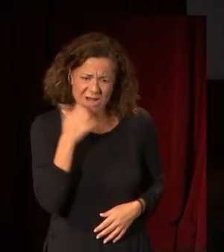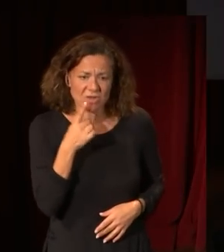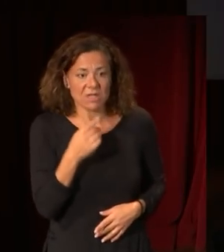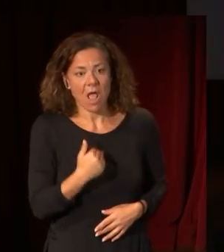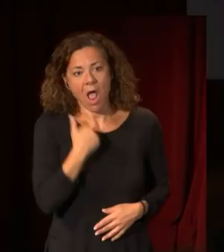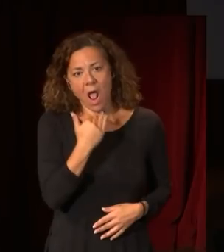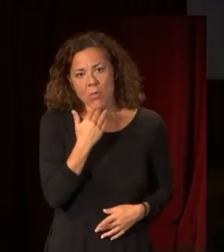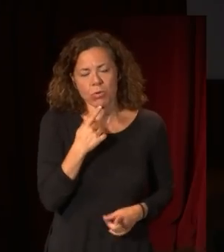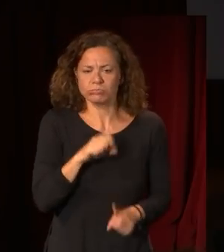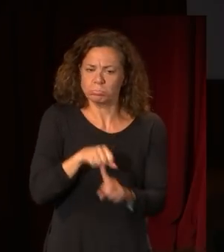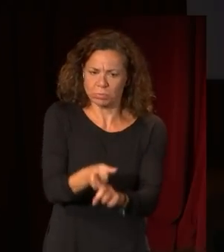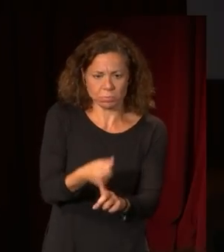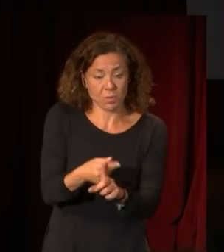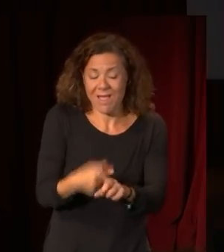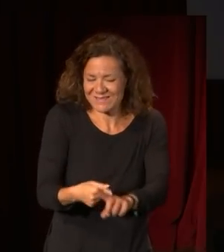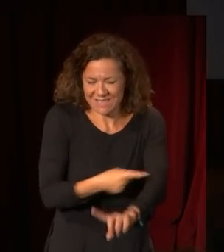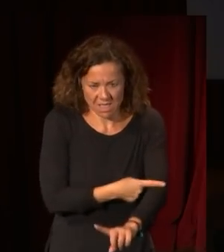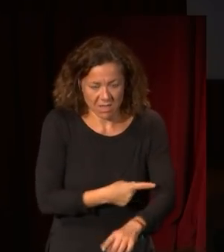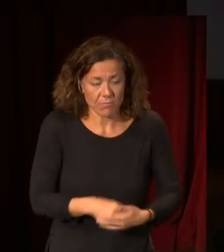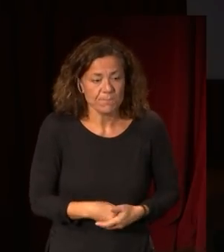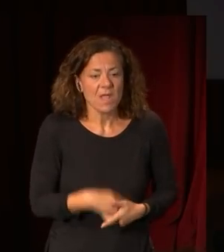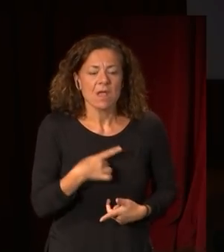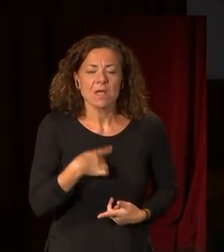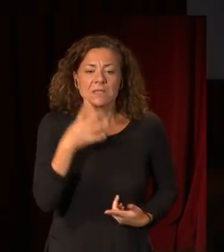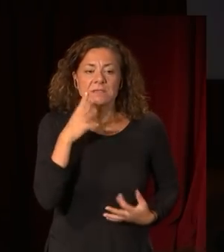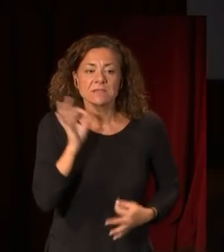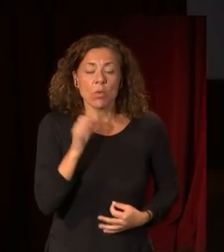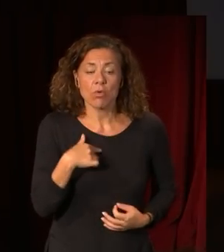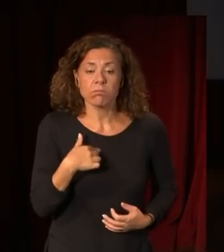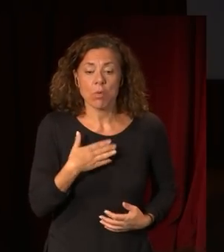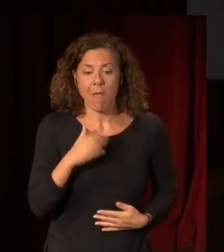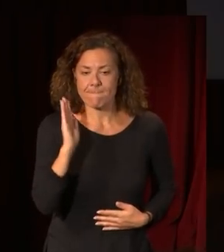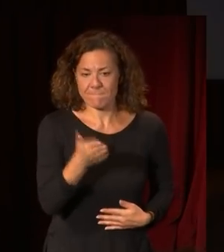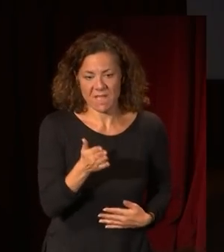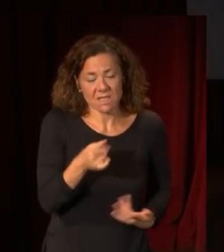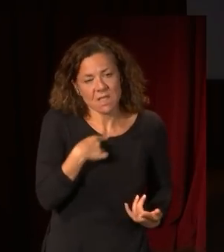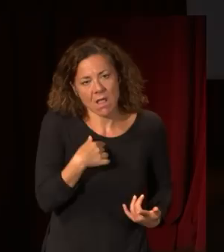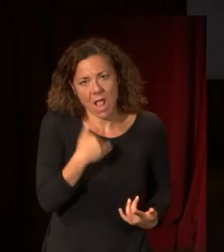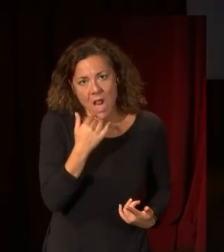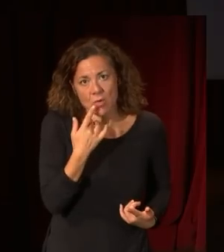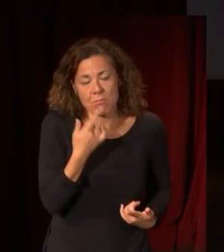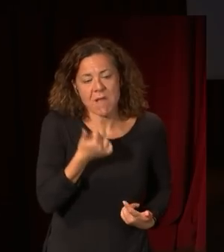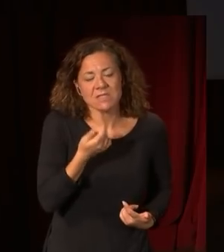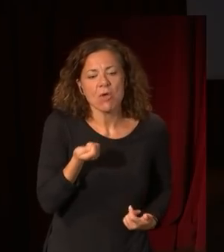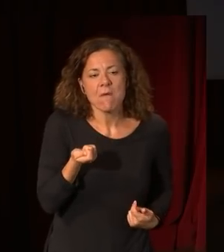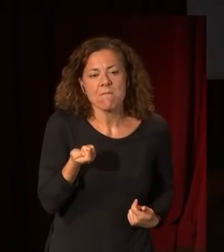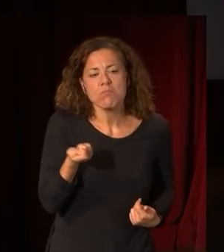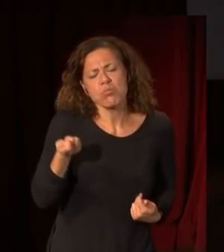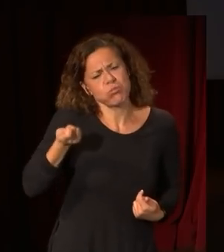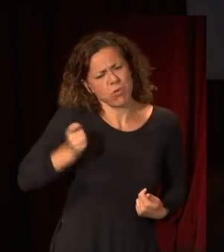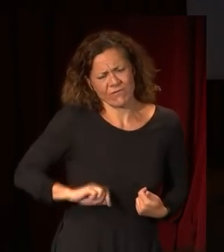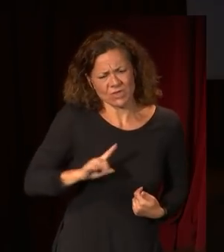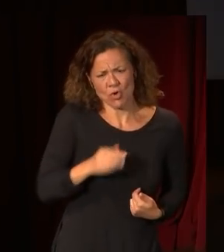medida coercitiva extrema que seguramente comportaba unas penas de tipo profesional más que de tipo espiritual